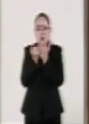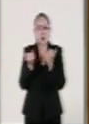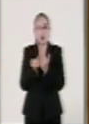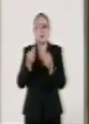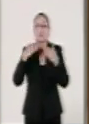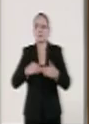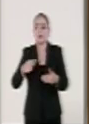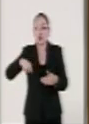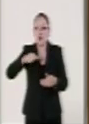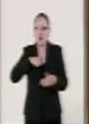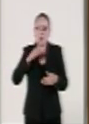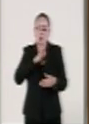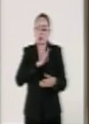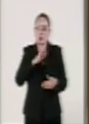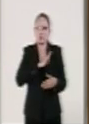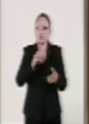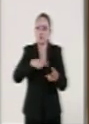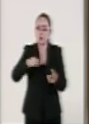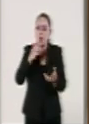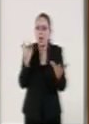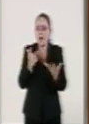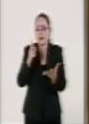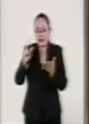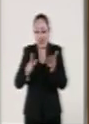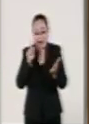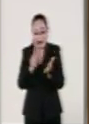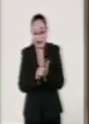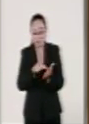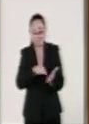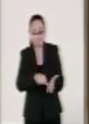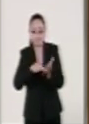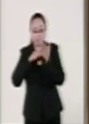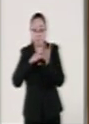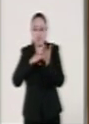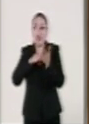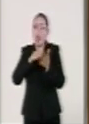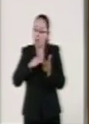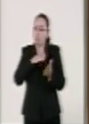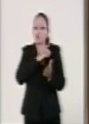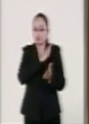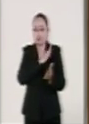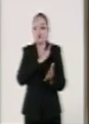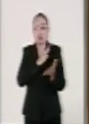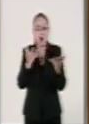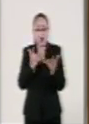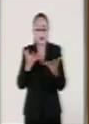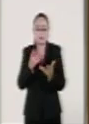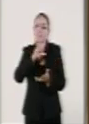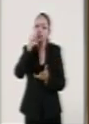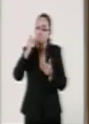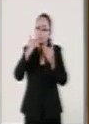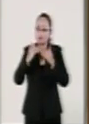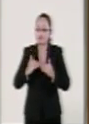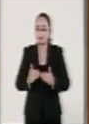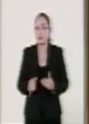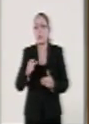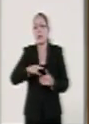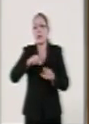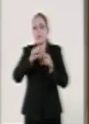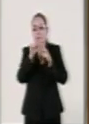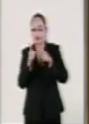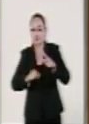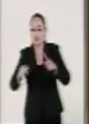lograrse a través de la emisión de la legislación general correspondiente que tenga